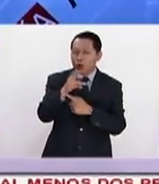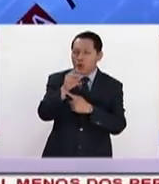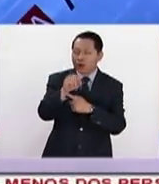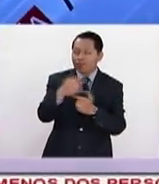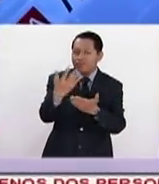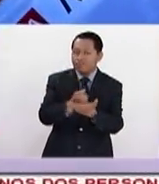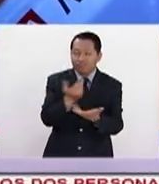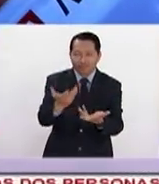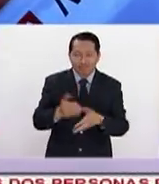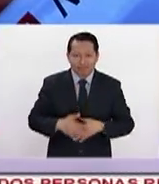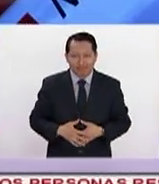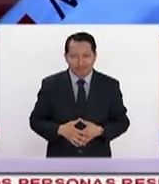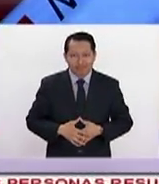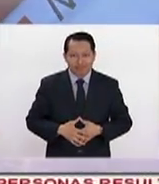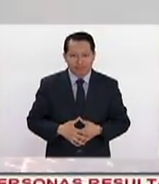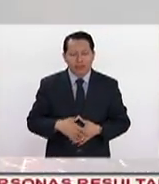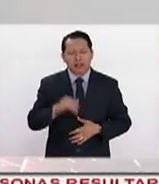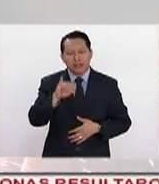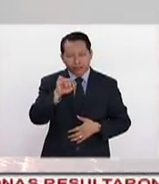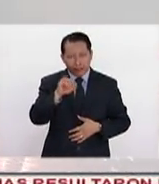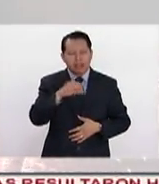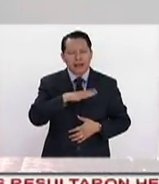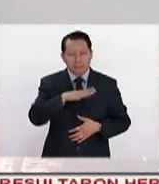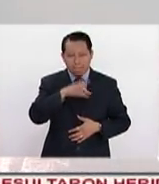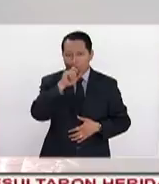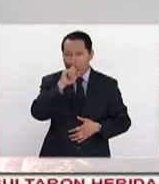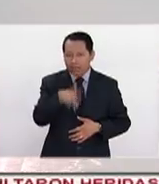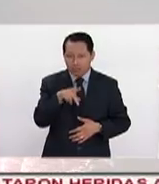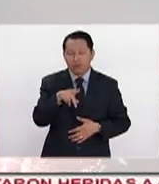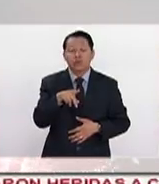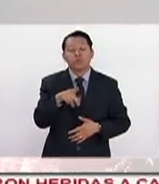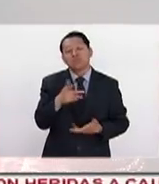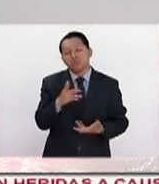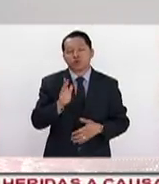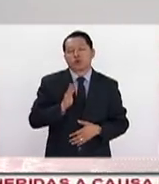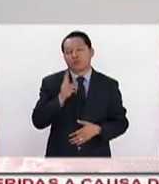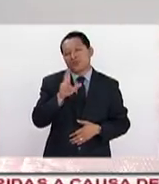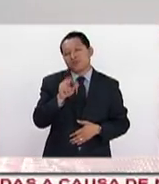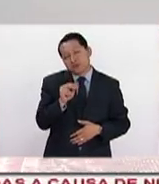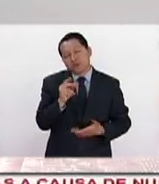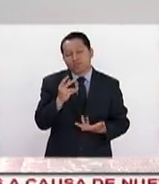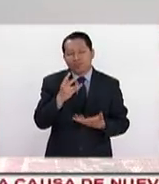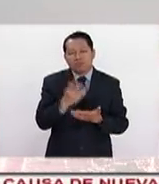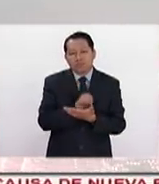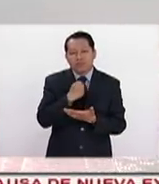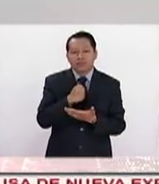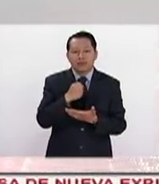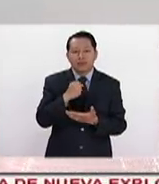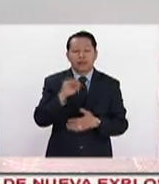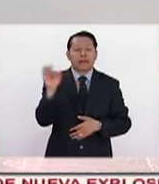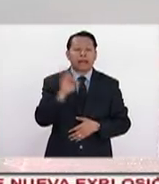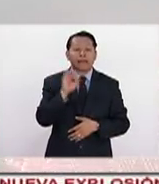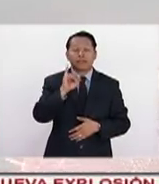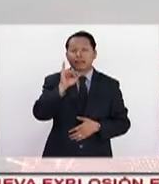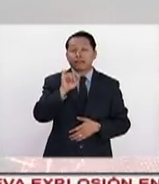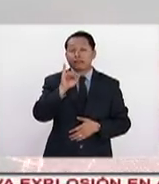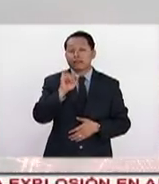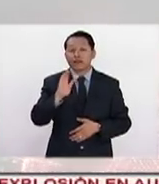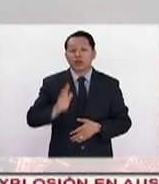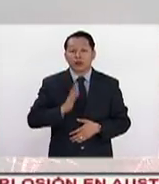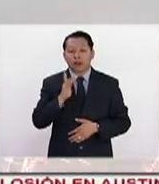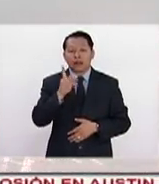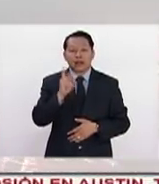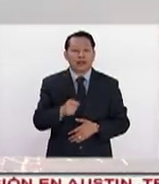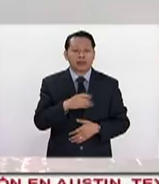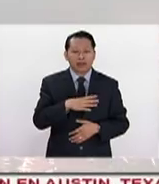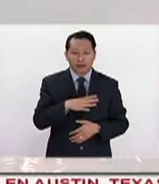Putin. Bueno, sí, sin sorpresas en cuanto al triunfo. Quizá lo que sí sorprende es el